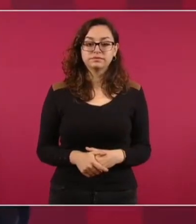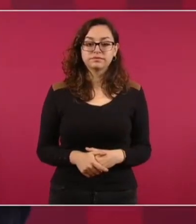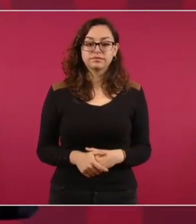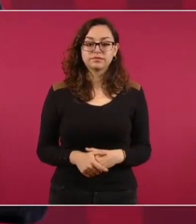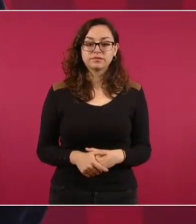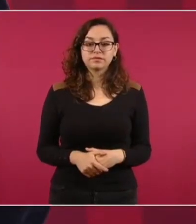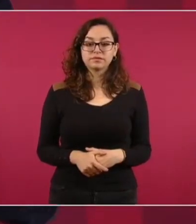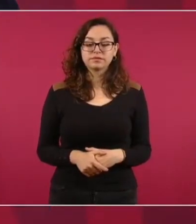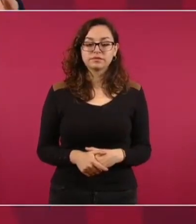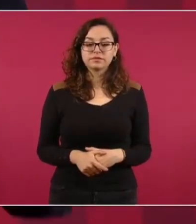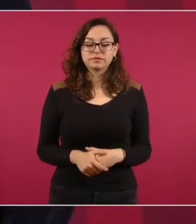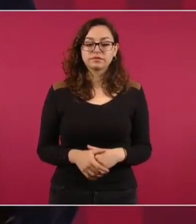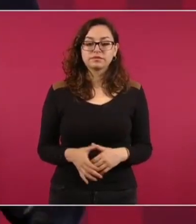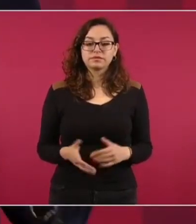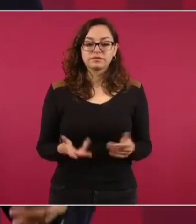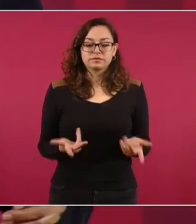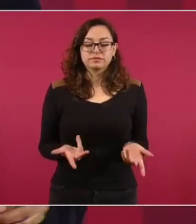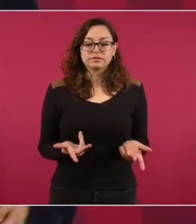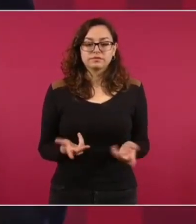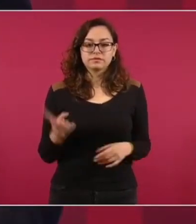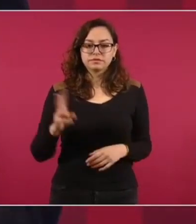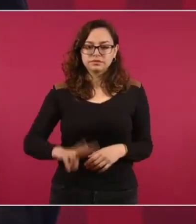y que protegía